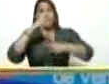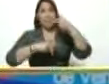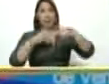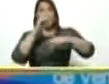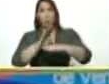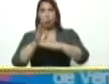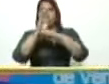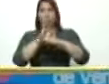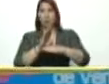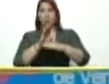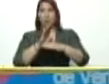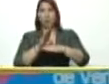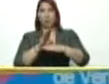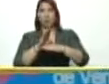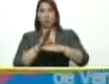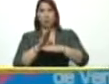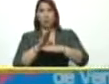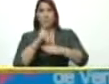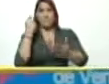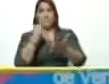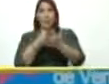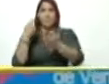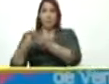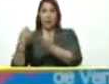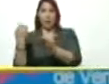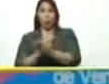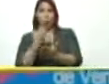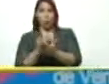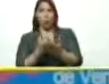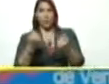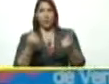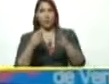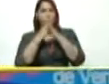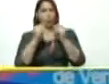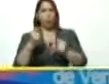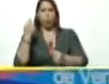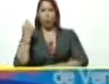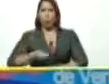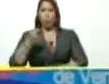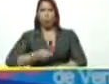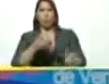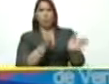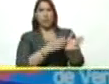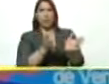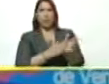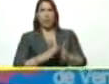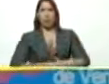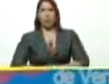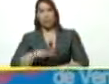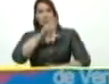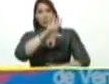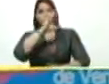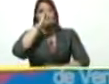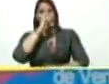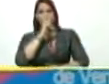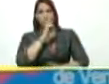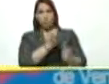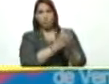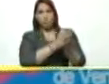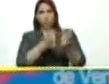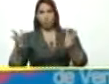proteger y resarcir económicamente a todos los jubilados de 5 años para